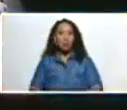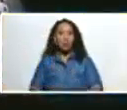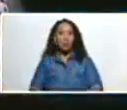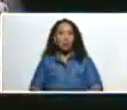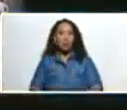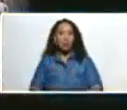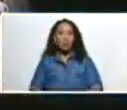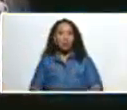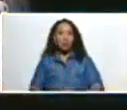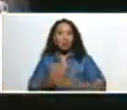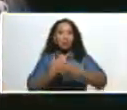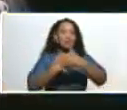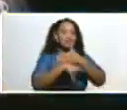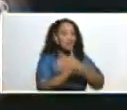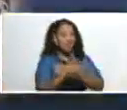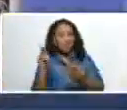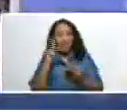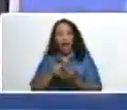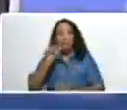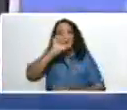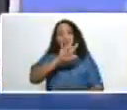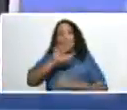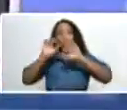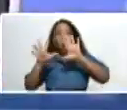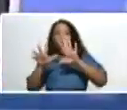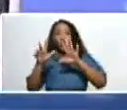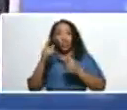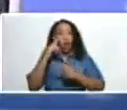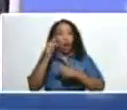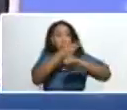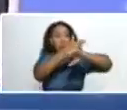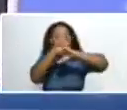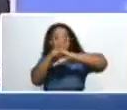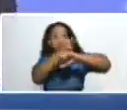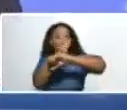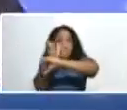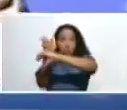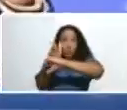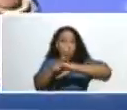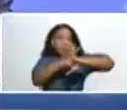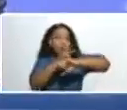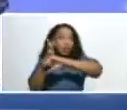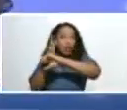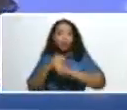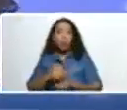¡Uh! Y salían y llegaban con sus 38, ping, ping, ping, ping, ping, ping, ping, ping, ping.